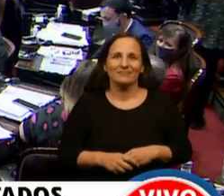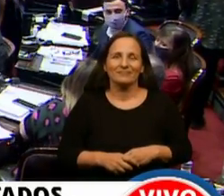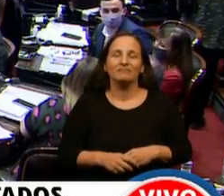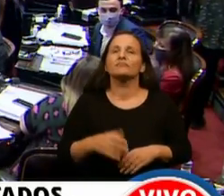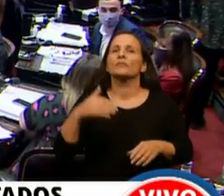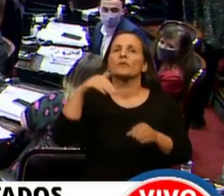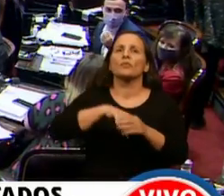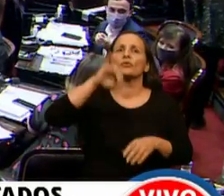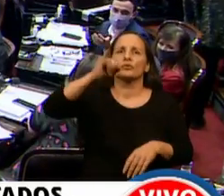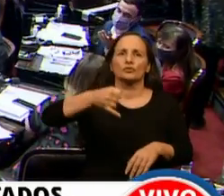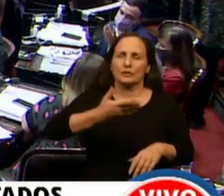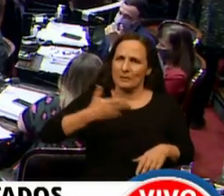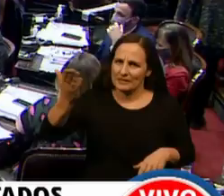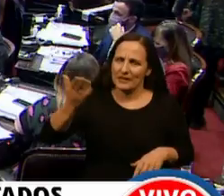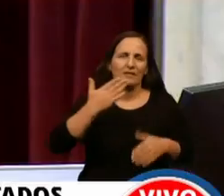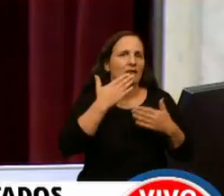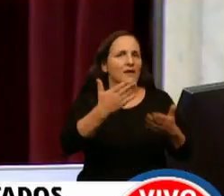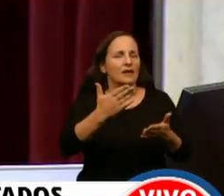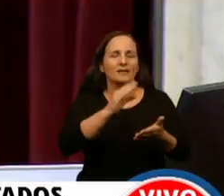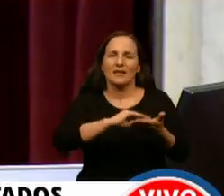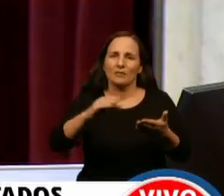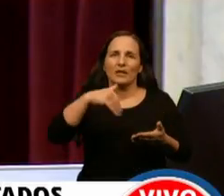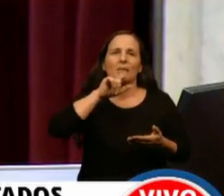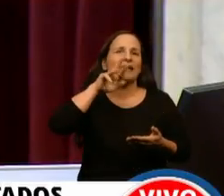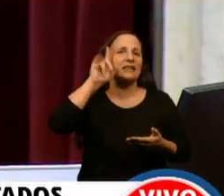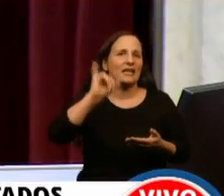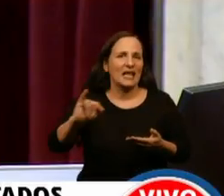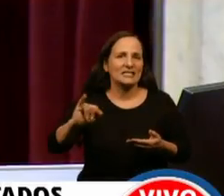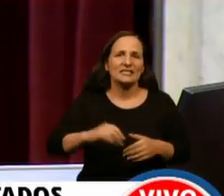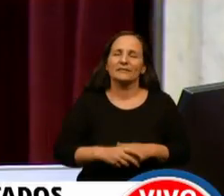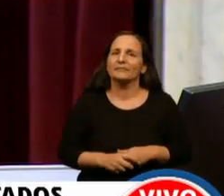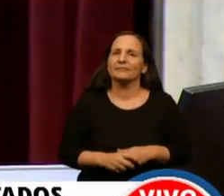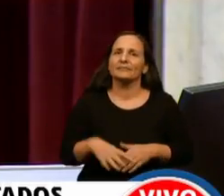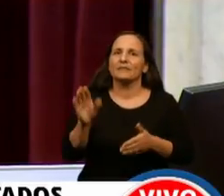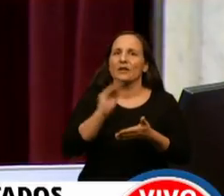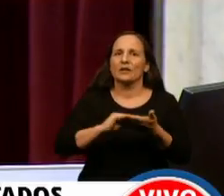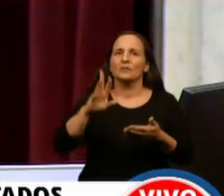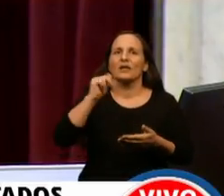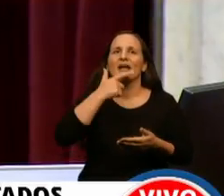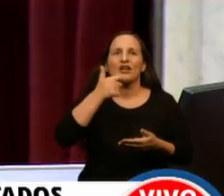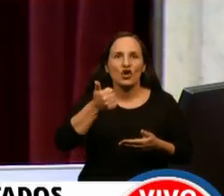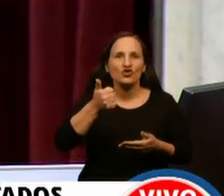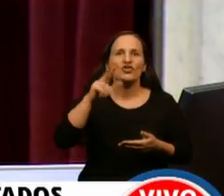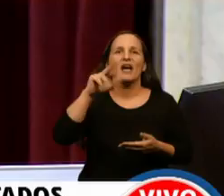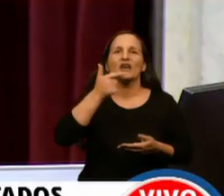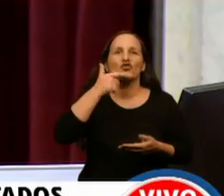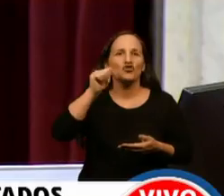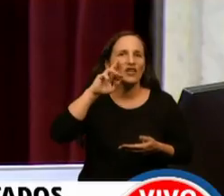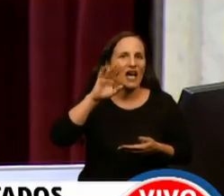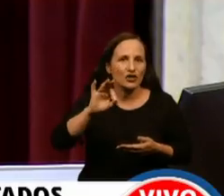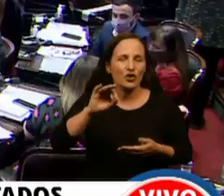afirmativo presidio gracias diputado martínez diputada rosa rosario muñoz